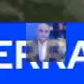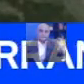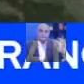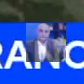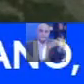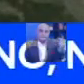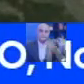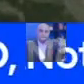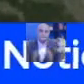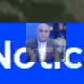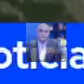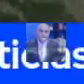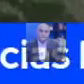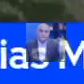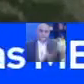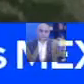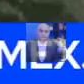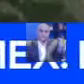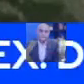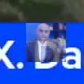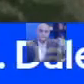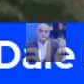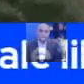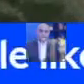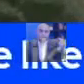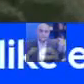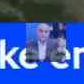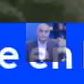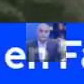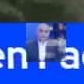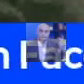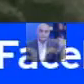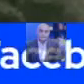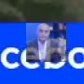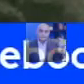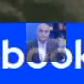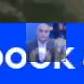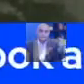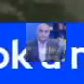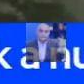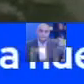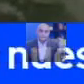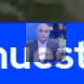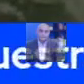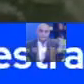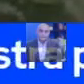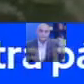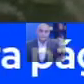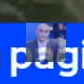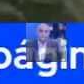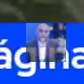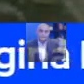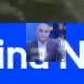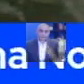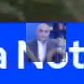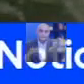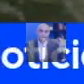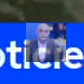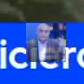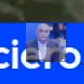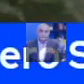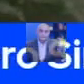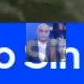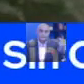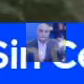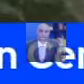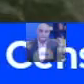subsecretario interino del Departamento de Seguridad Interna de Estados Unidos, Blas Núñez Neto, brindó una actualización sobre el